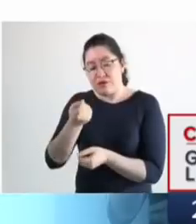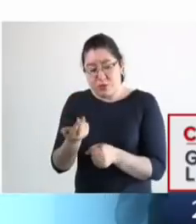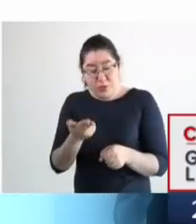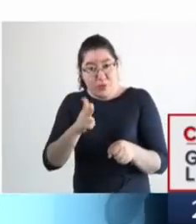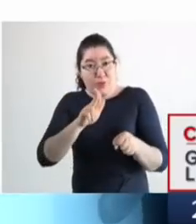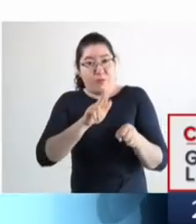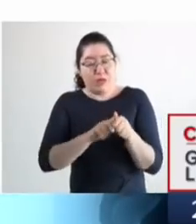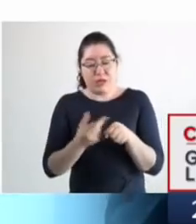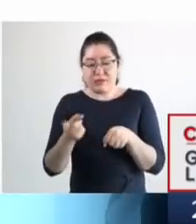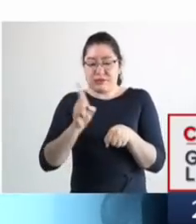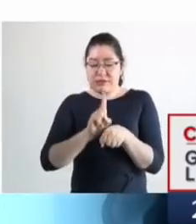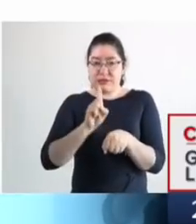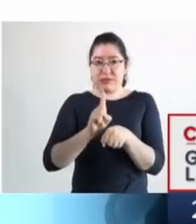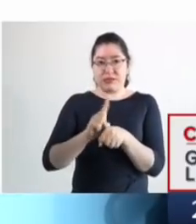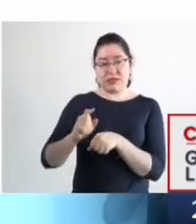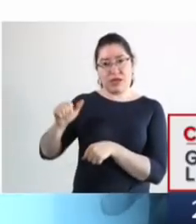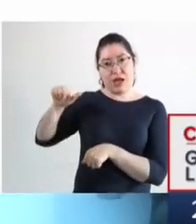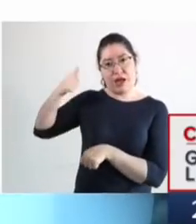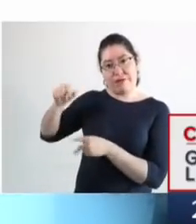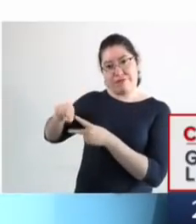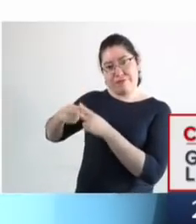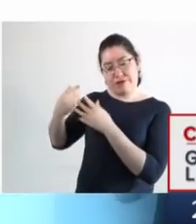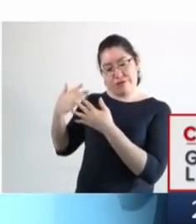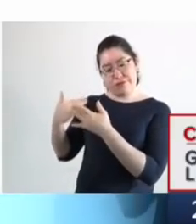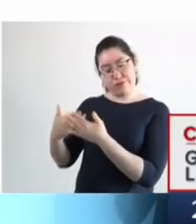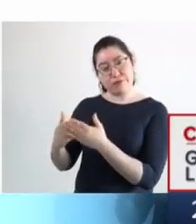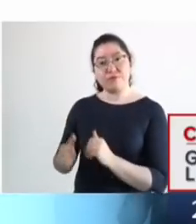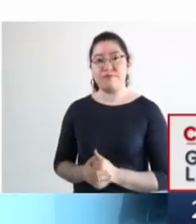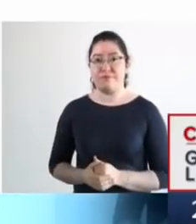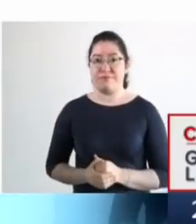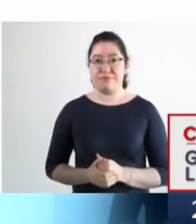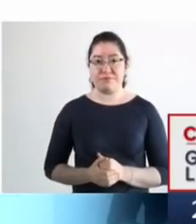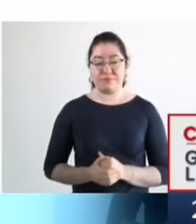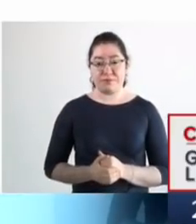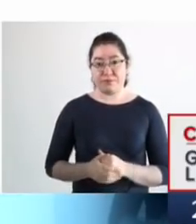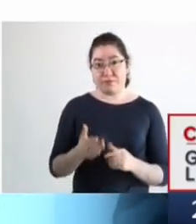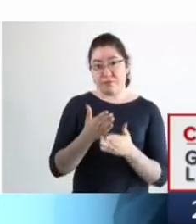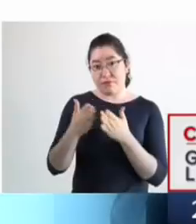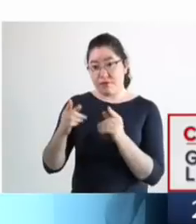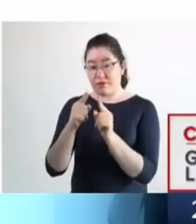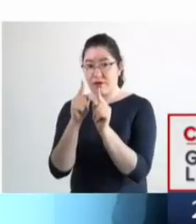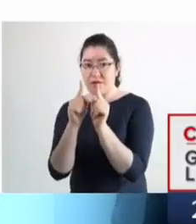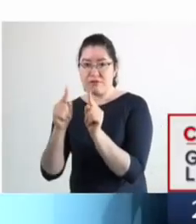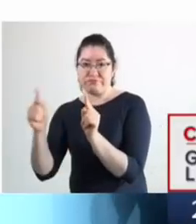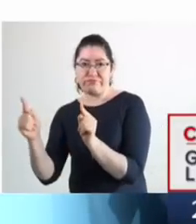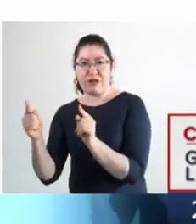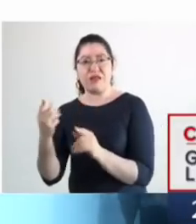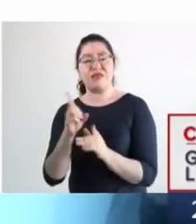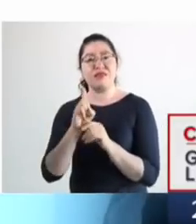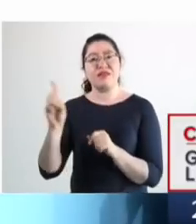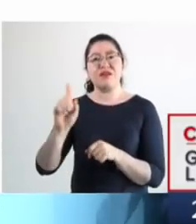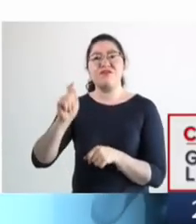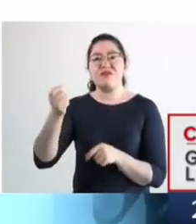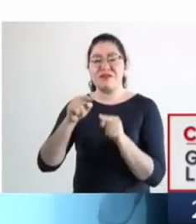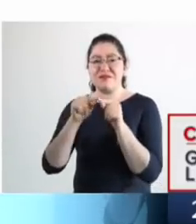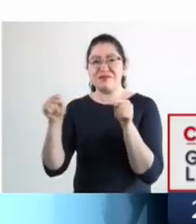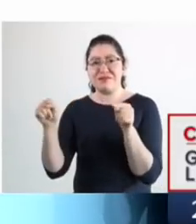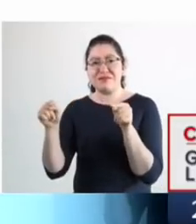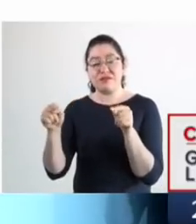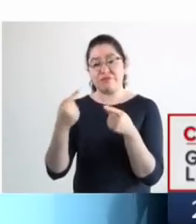representan las hospitalizaciones diarias desde abril las tres líneas del lado derecho